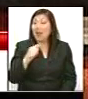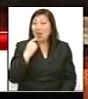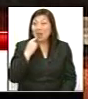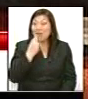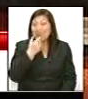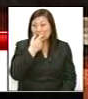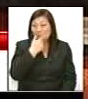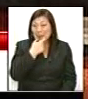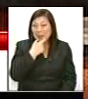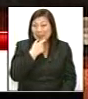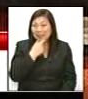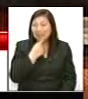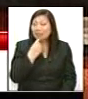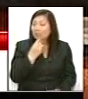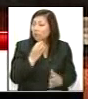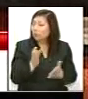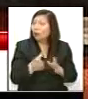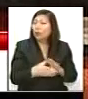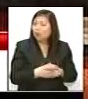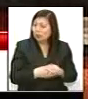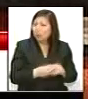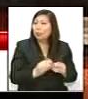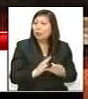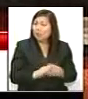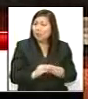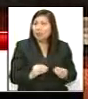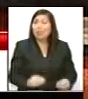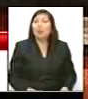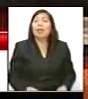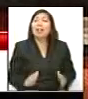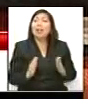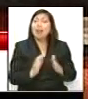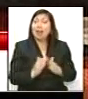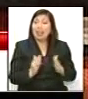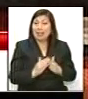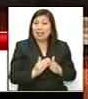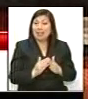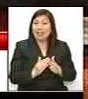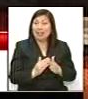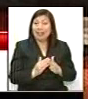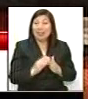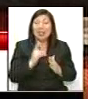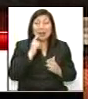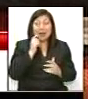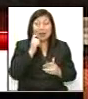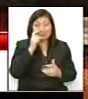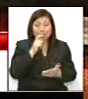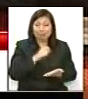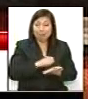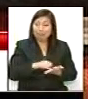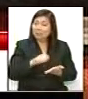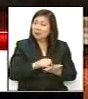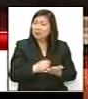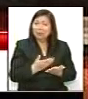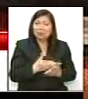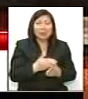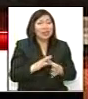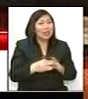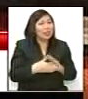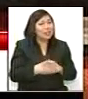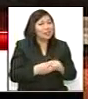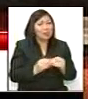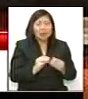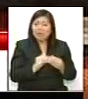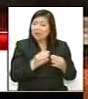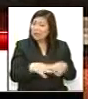de recuperar un legado histórico, en tanto la Casa Hacienda de José María Arguedas compone una parte de la historia